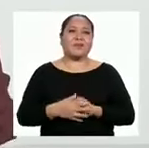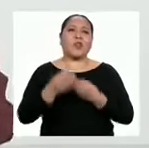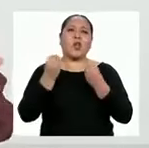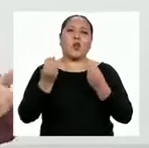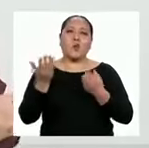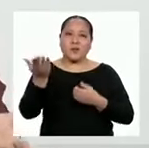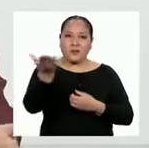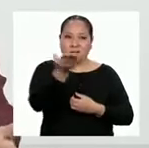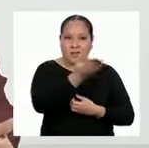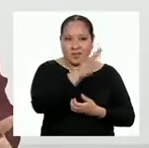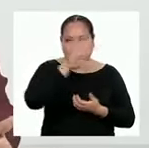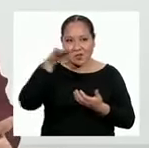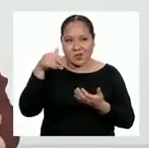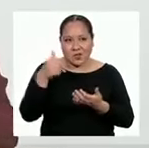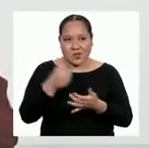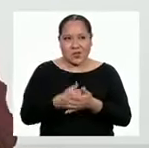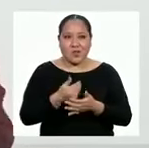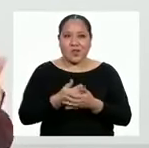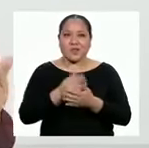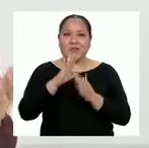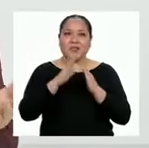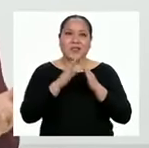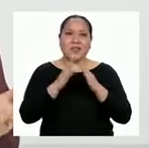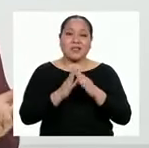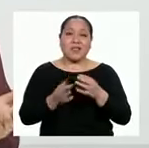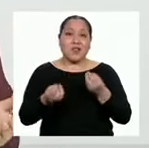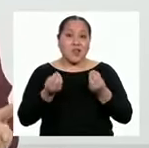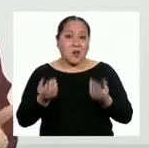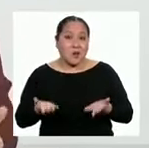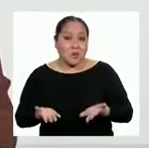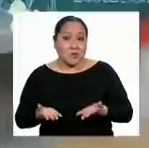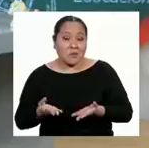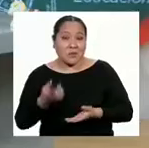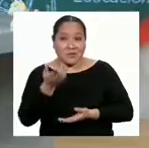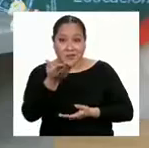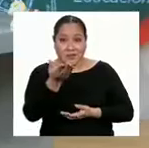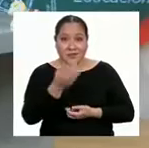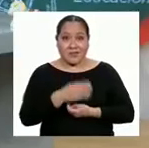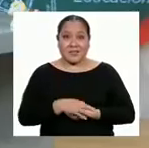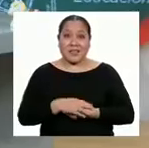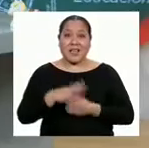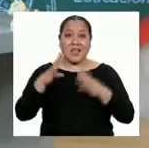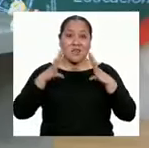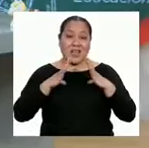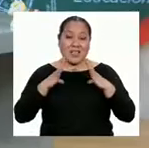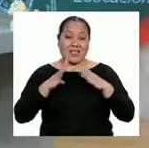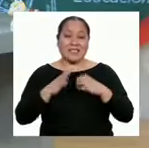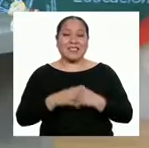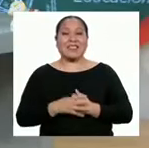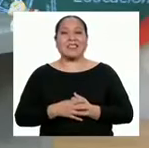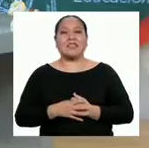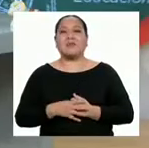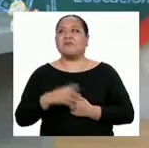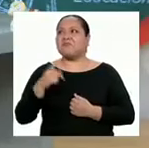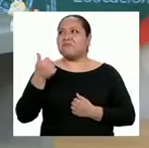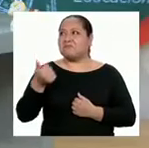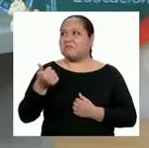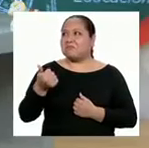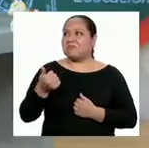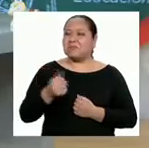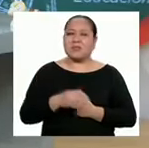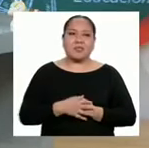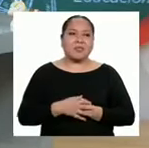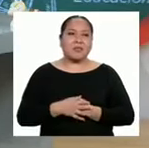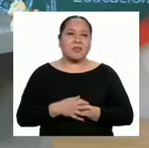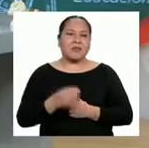están todas y todos por casa? ¿Cómo les fue en las vacaciones? Creo que todas y todos estamos muy bien, pero